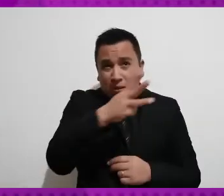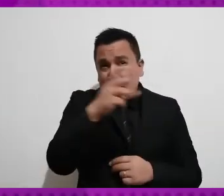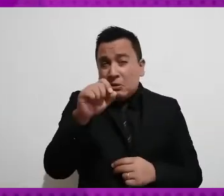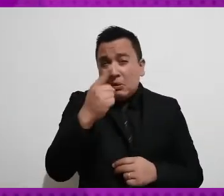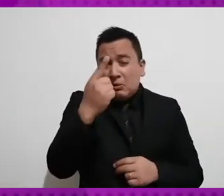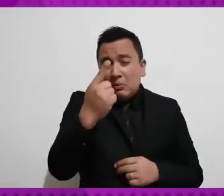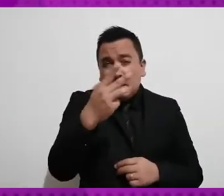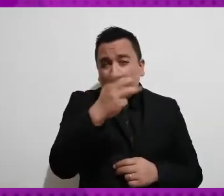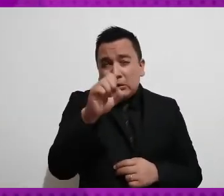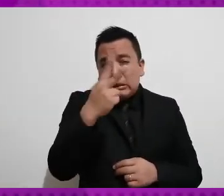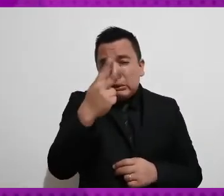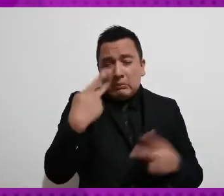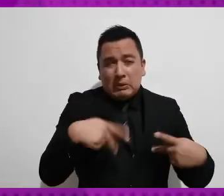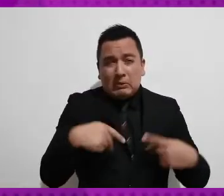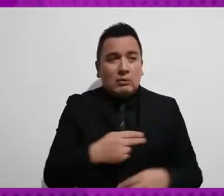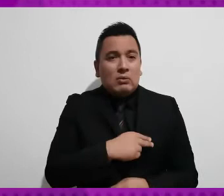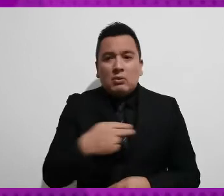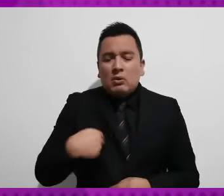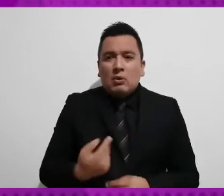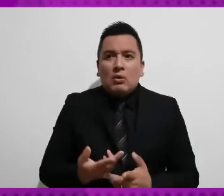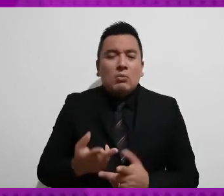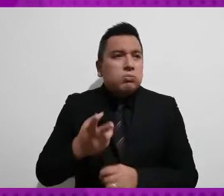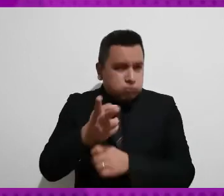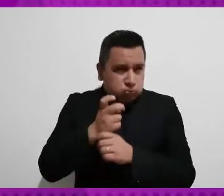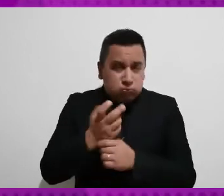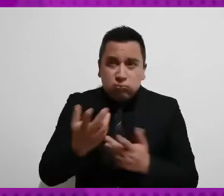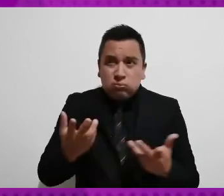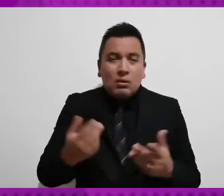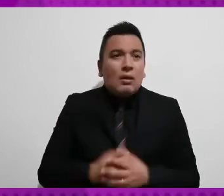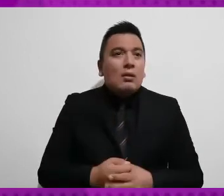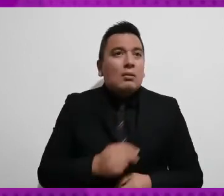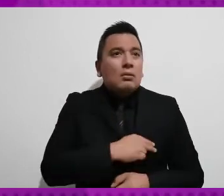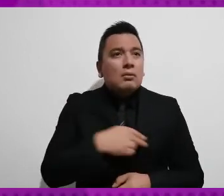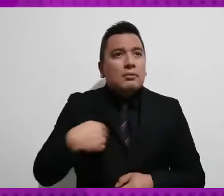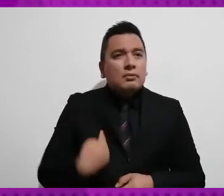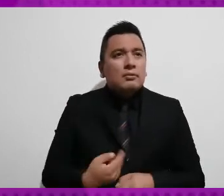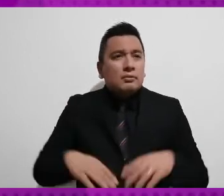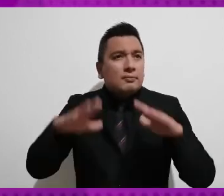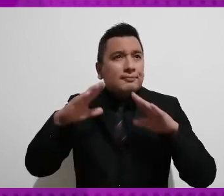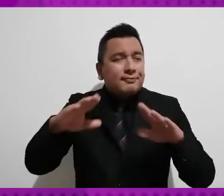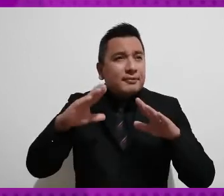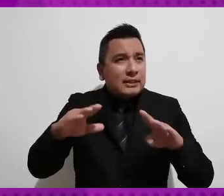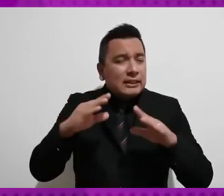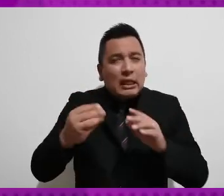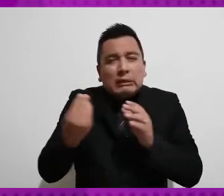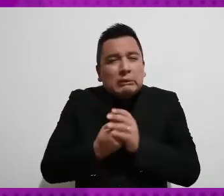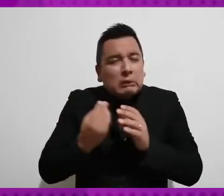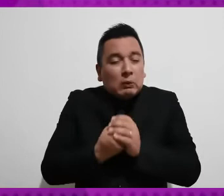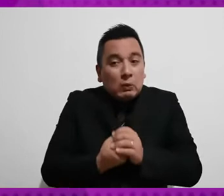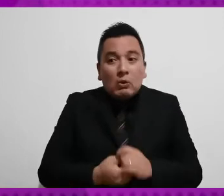321,362 ciudadanas y ciudadanos que resultan insaculados, nosotros llevamos a cabo también este proceso